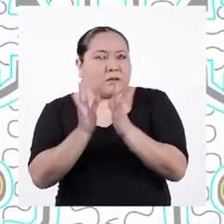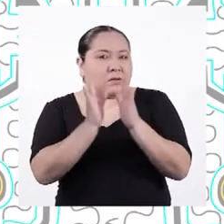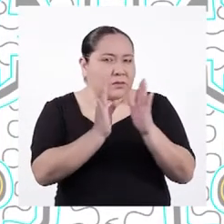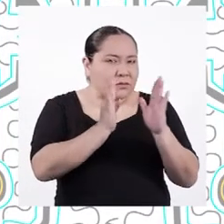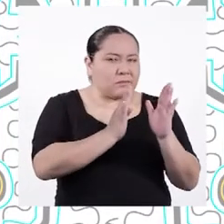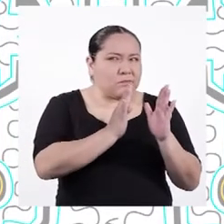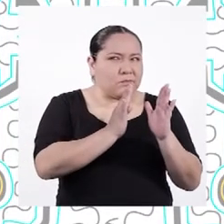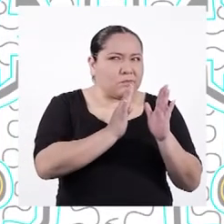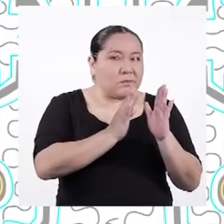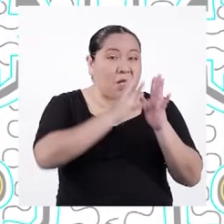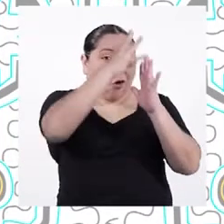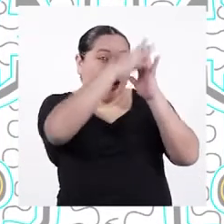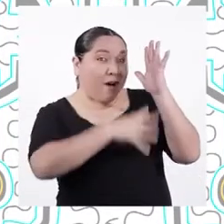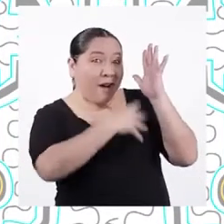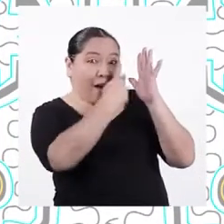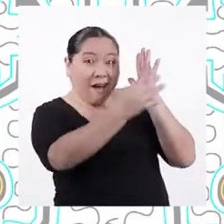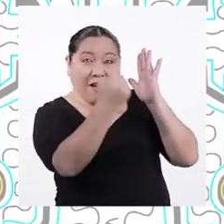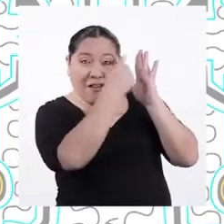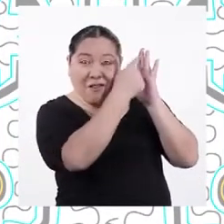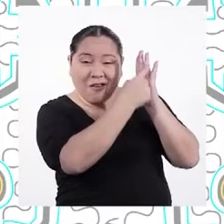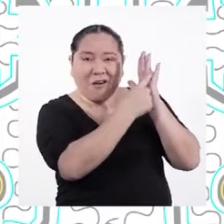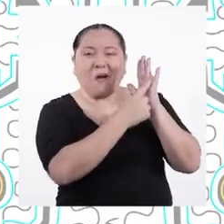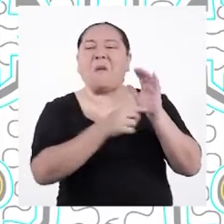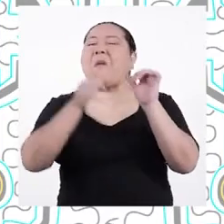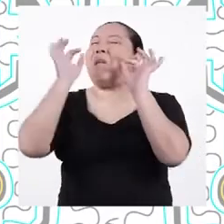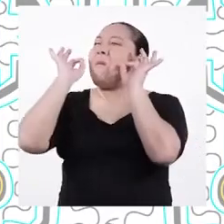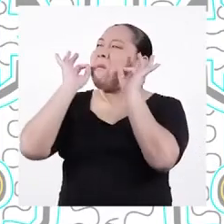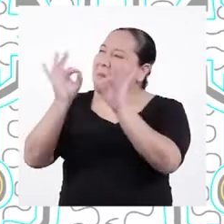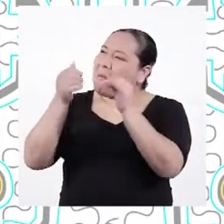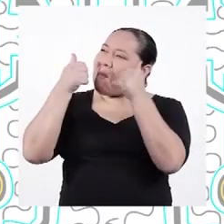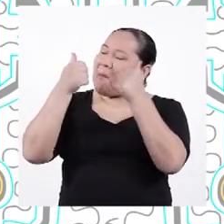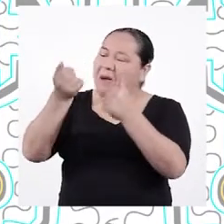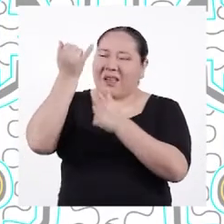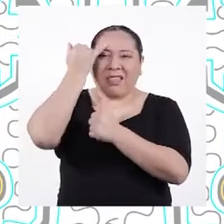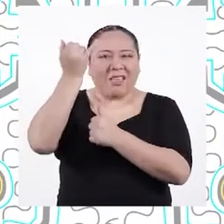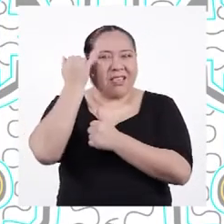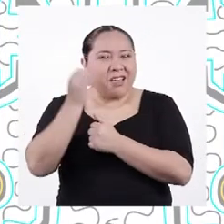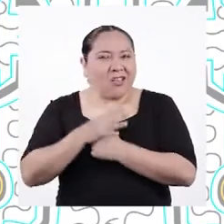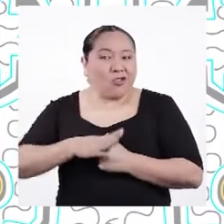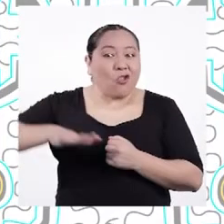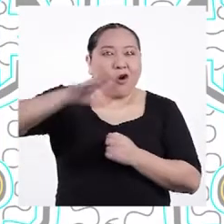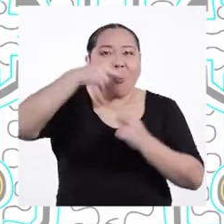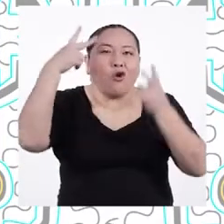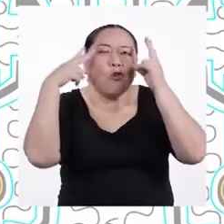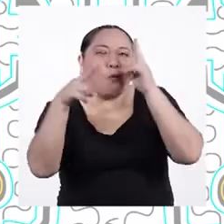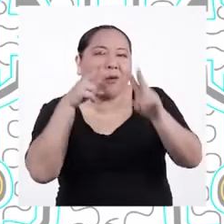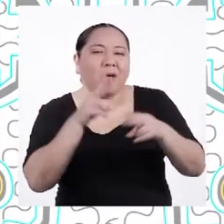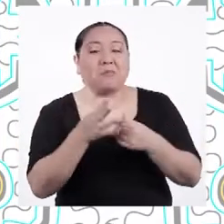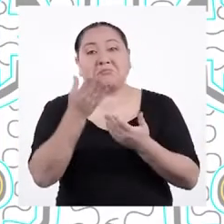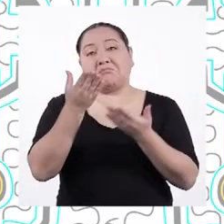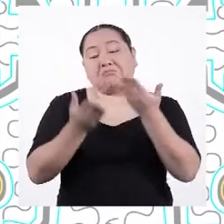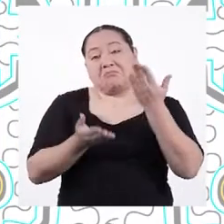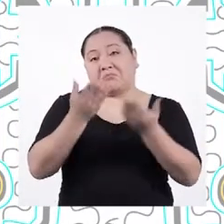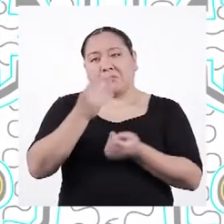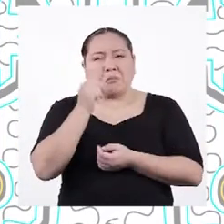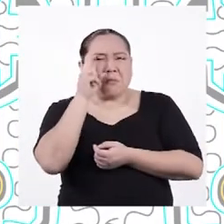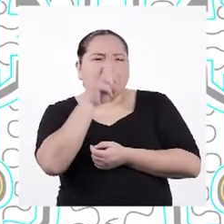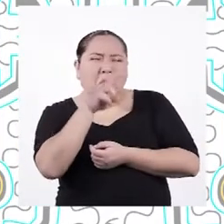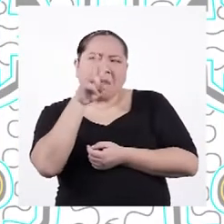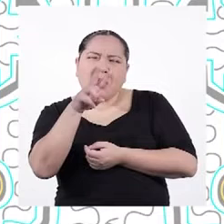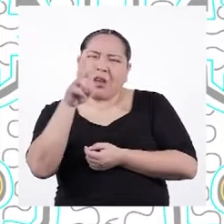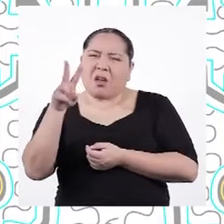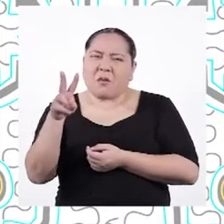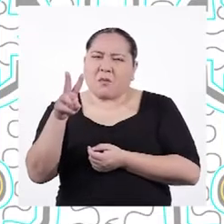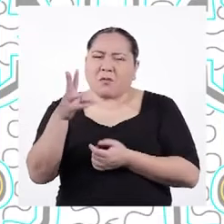un gráfico. Buena idea. Así las vemos todas juntas y quizás nos damos